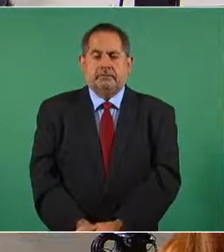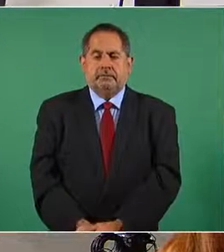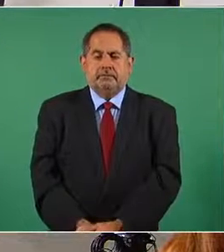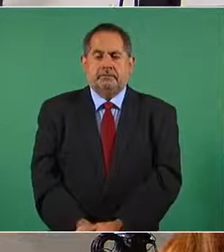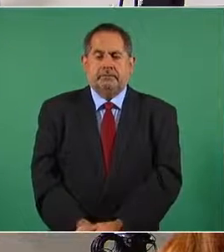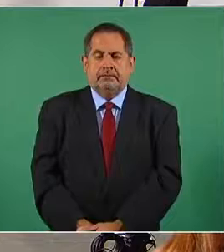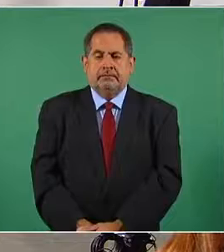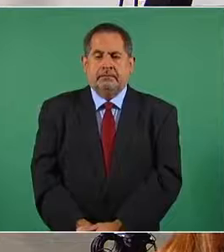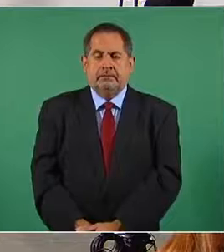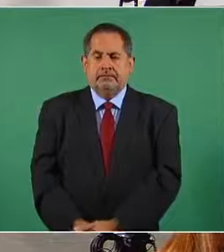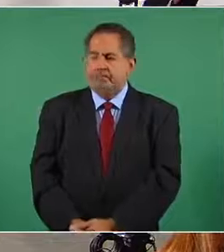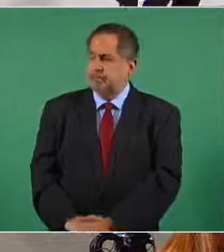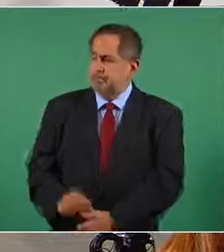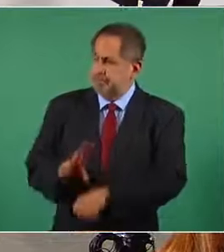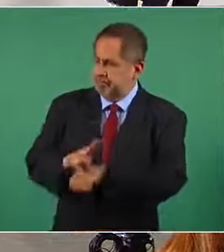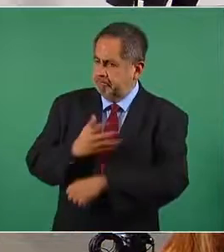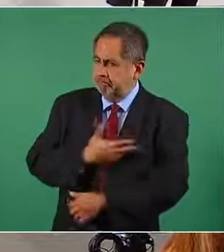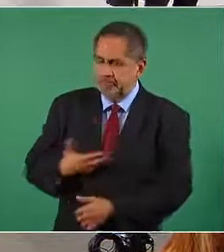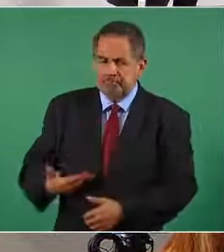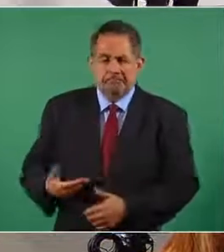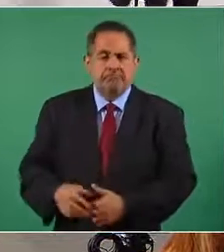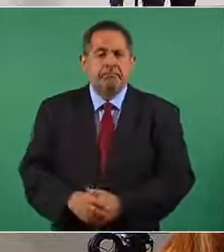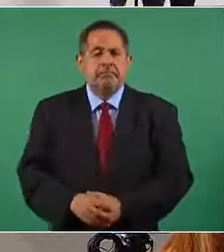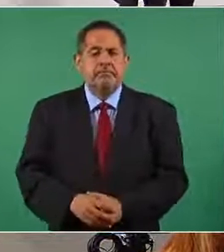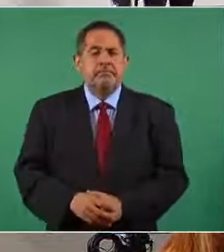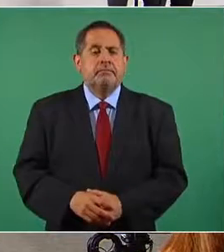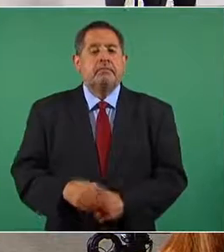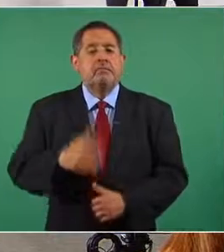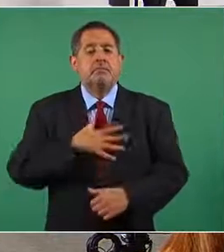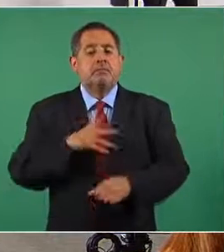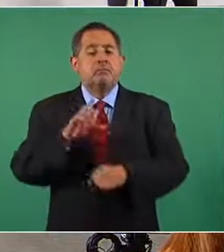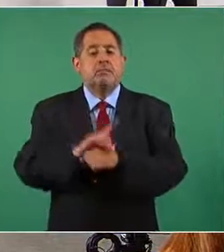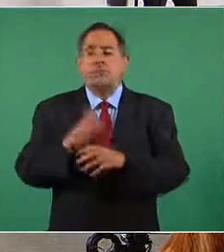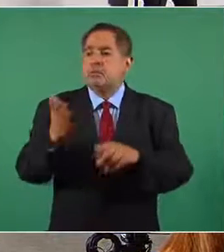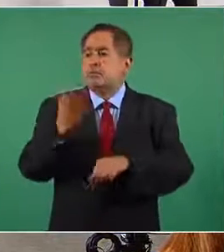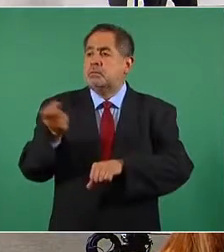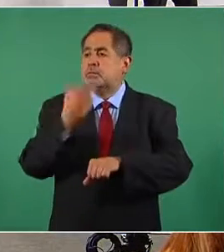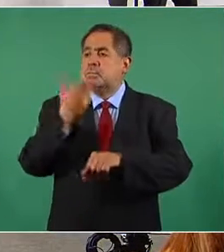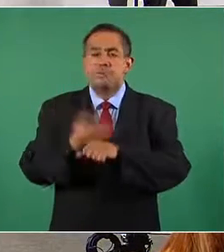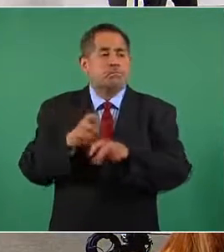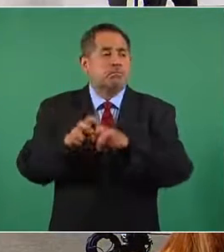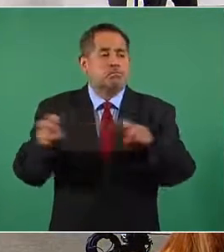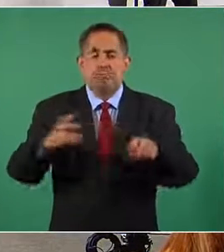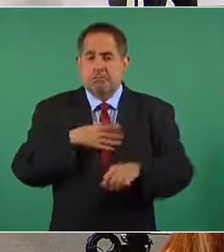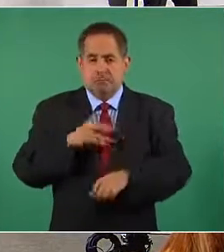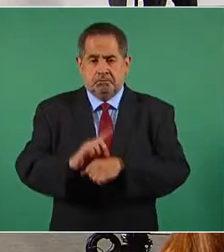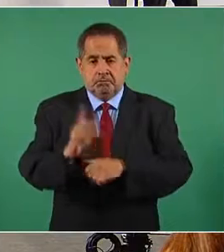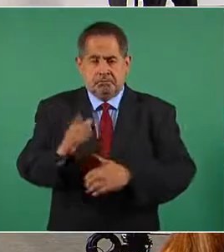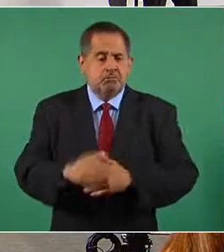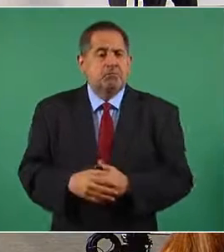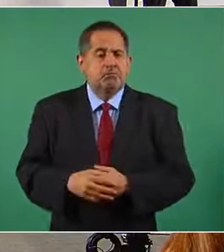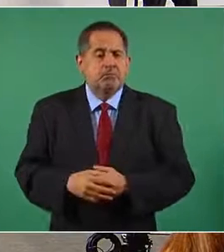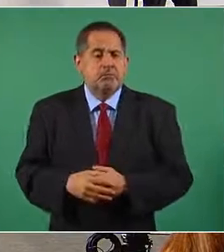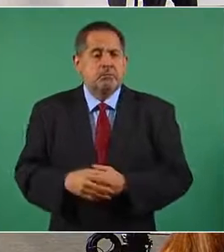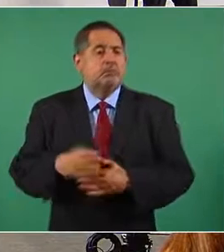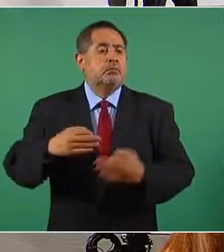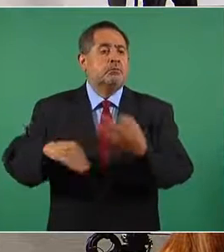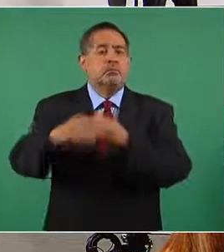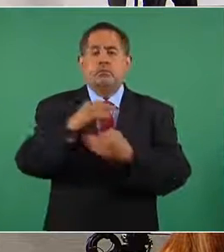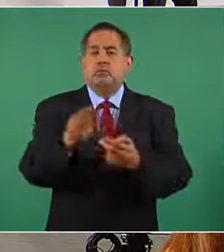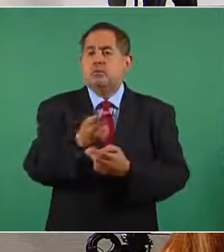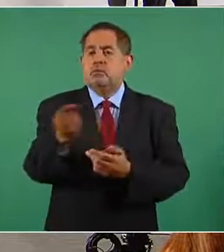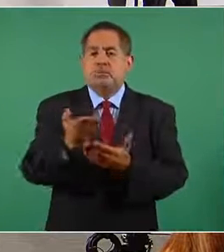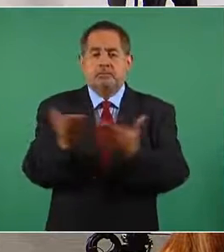Con su permiso, presidente. Muy buenos días, secretarios, muy buenos días. Muy buenos días tengan todas y todos